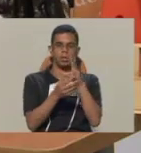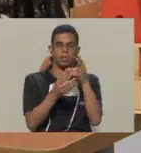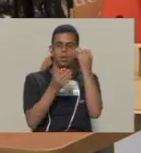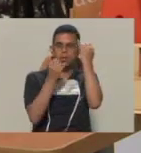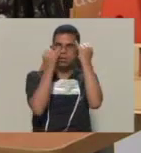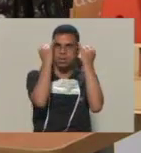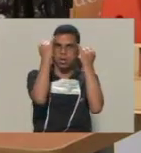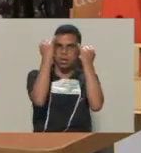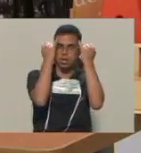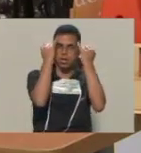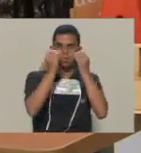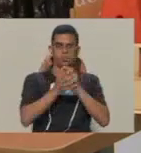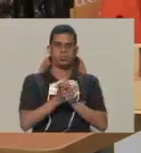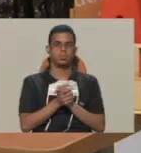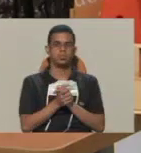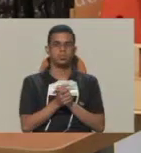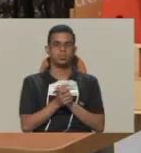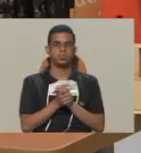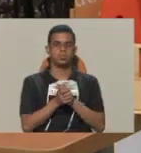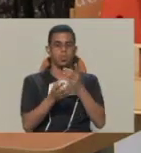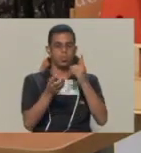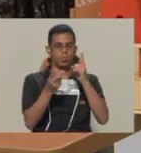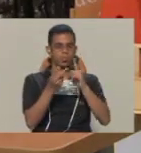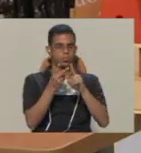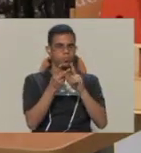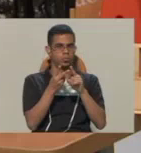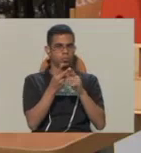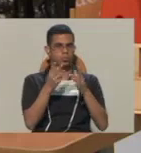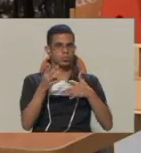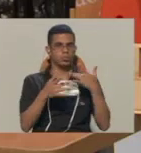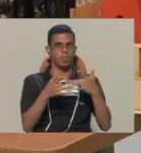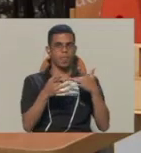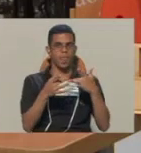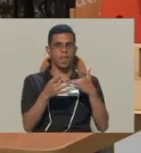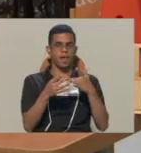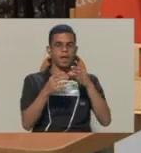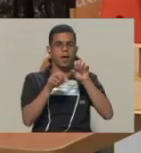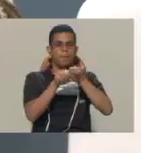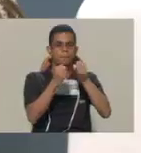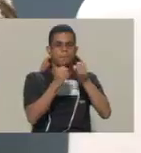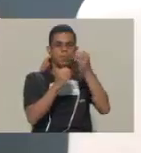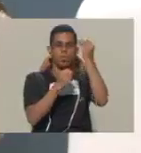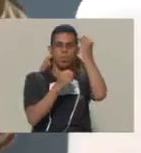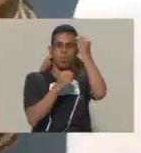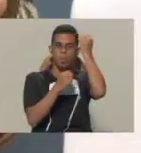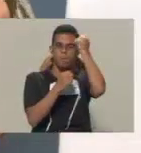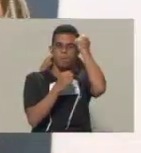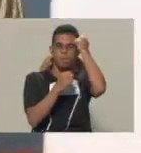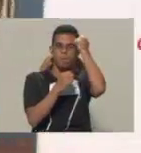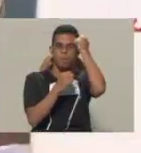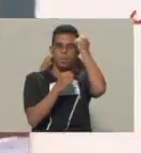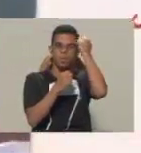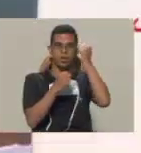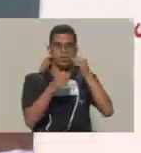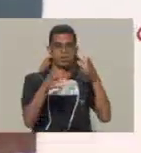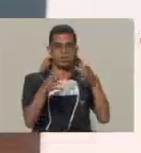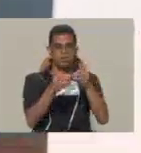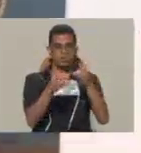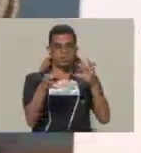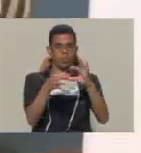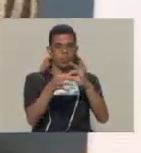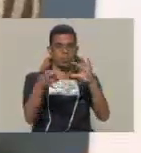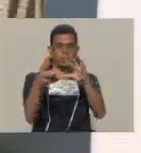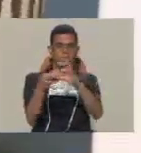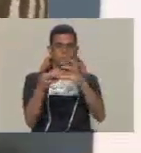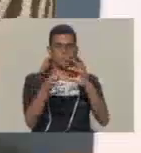nuestros niños es el ensartar las piezas de los rompecabezas, ¿verdad? Este trabajo lo